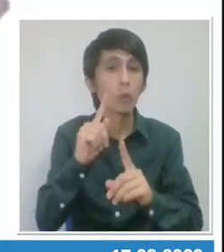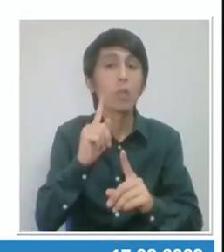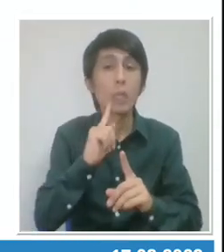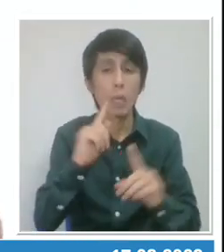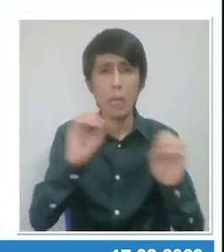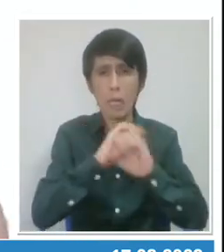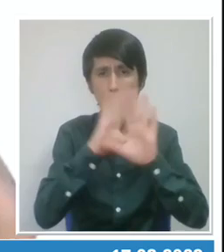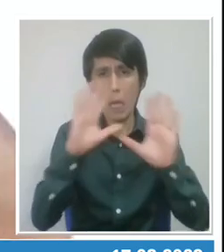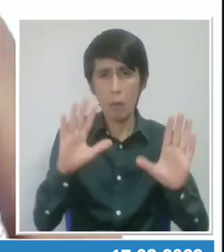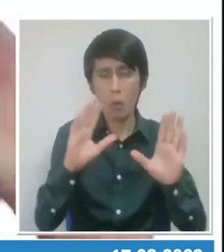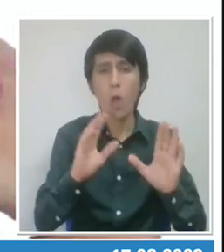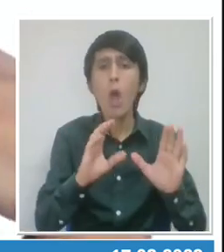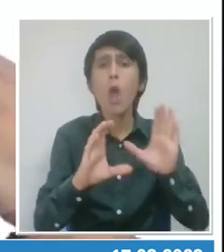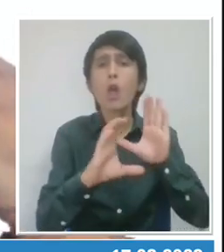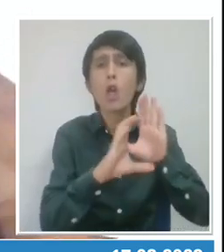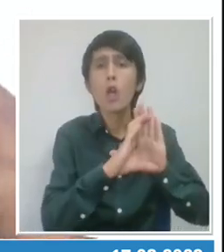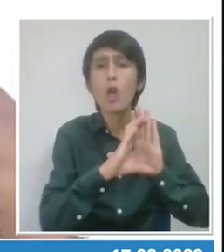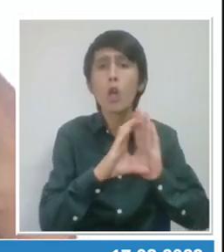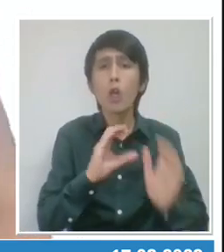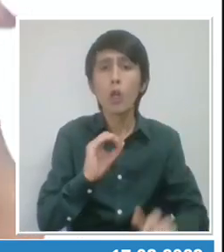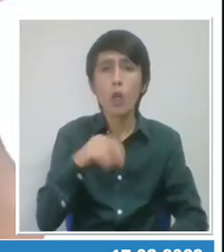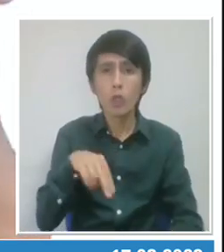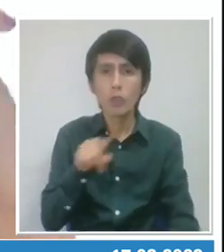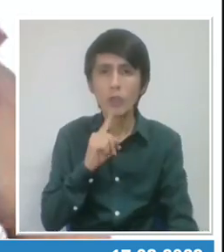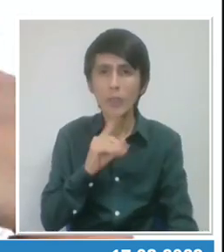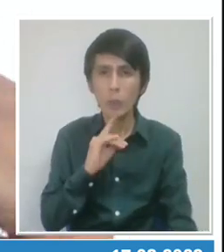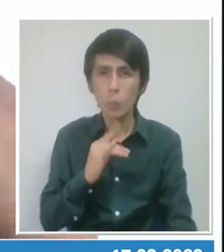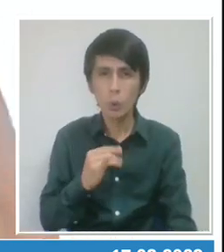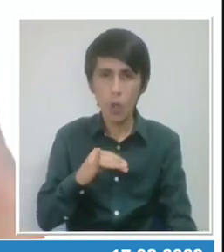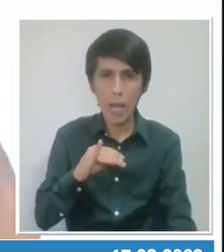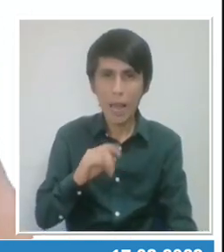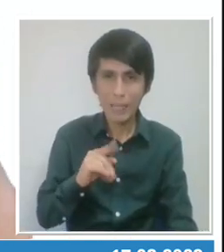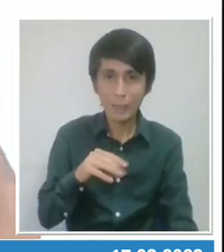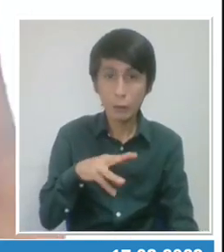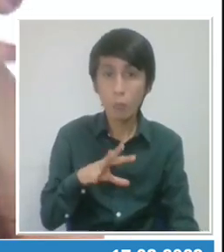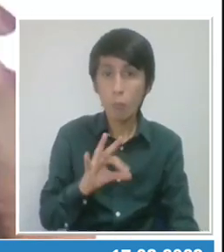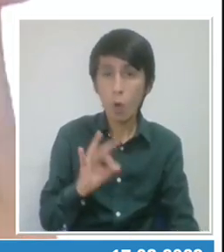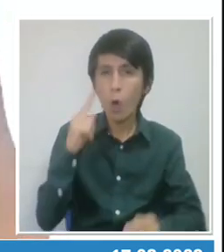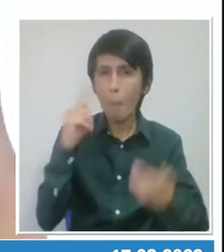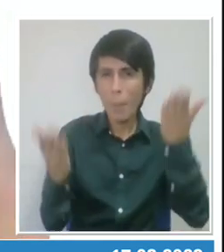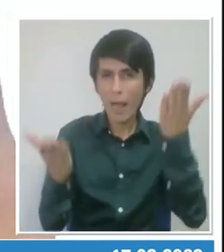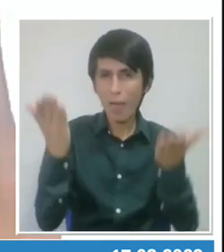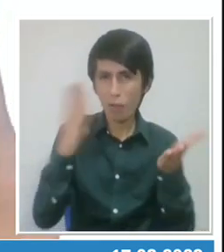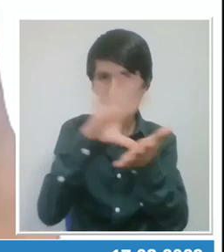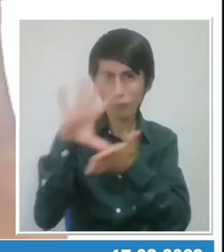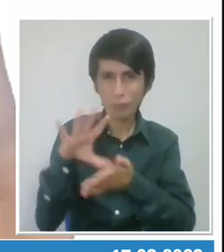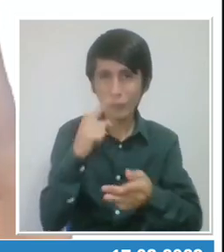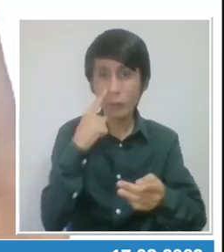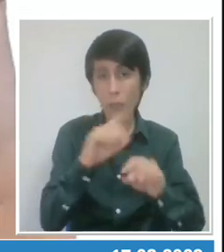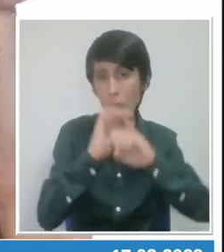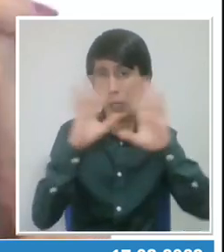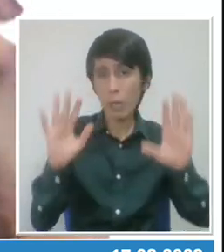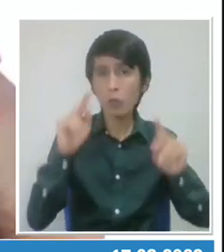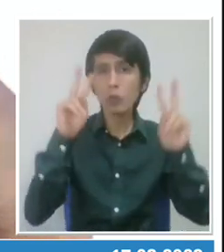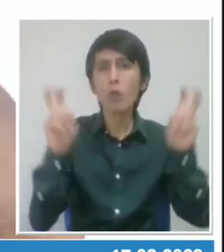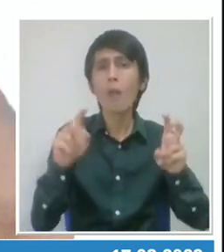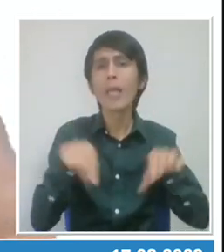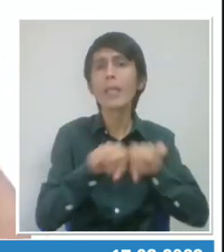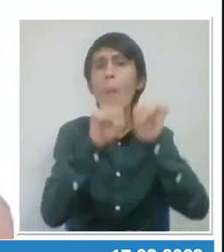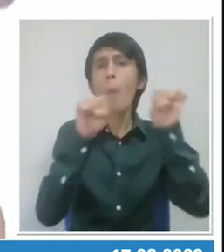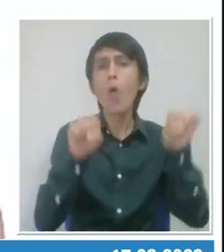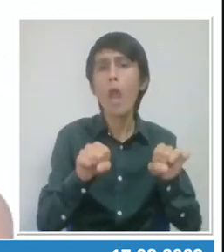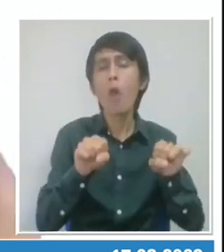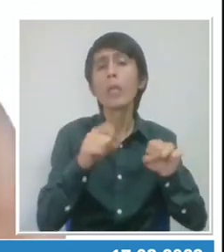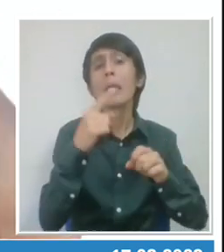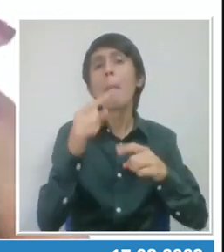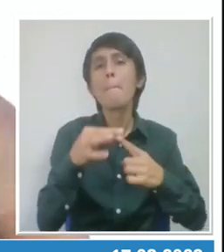comparado de la emergencia de este modelo principio del Estado social. Y